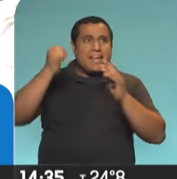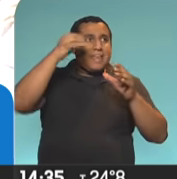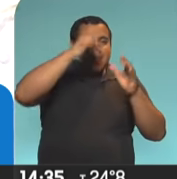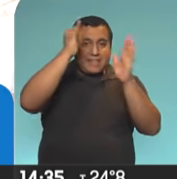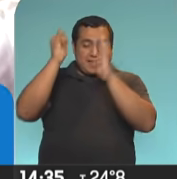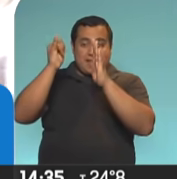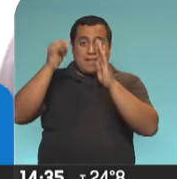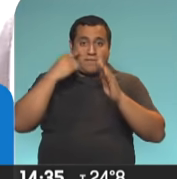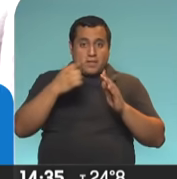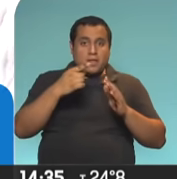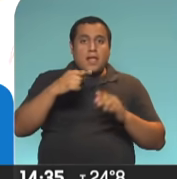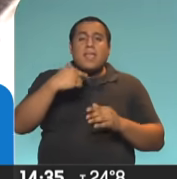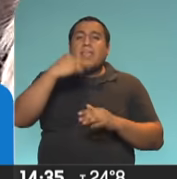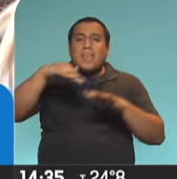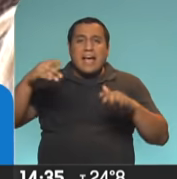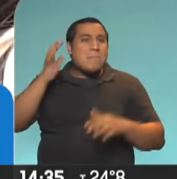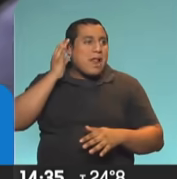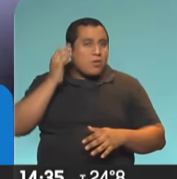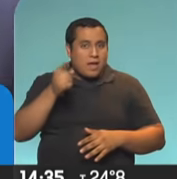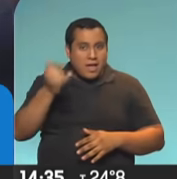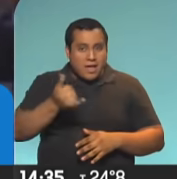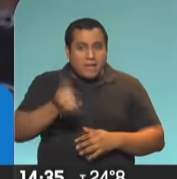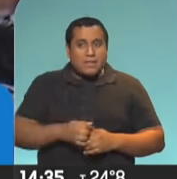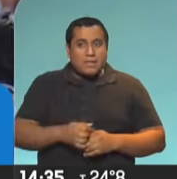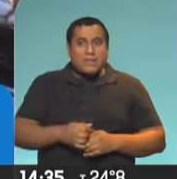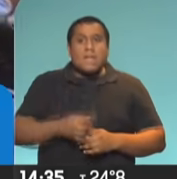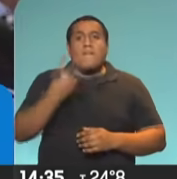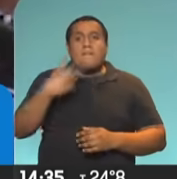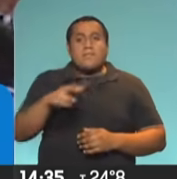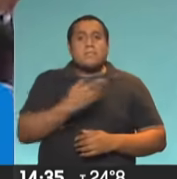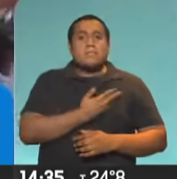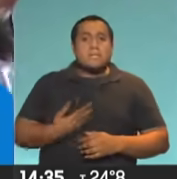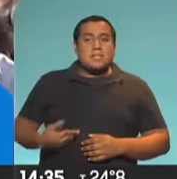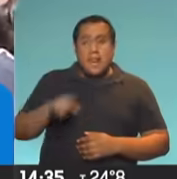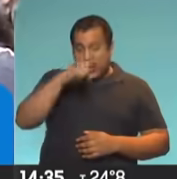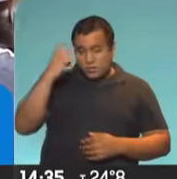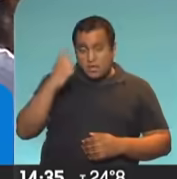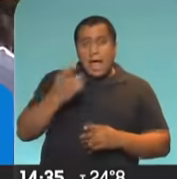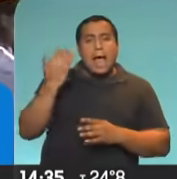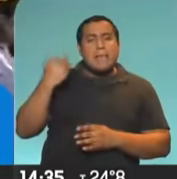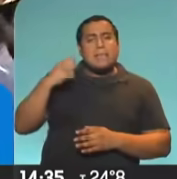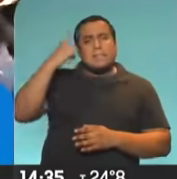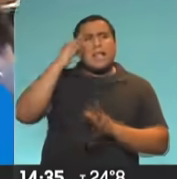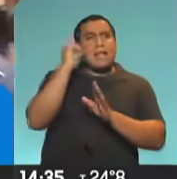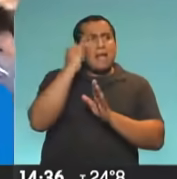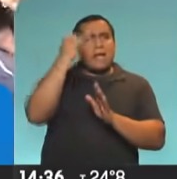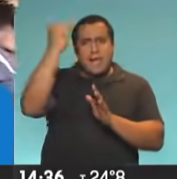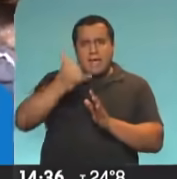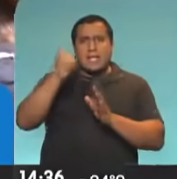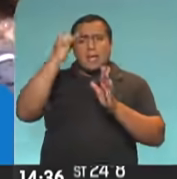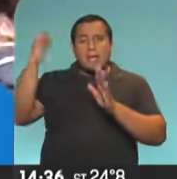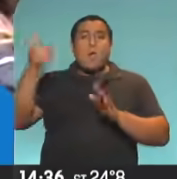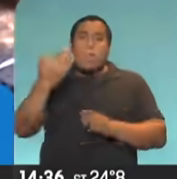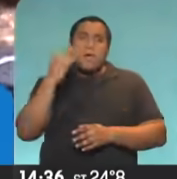la Capilla Ardiente. Ahí están las hijas también, junto con la vicepresidenta de la Nación. Se había dispuesto las cámaras que usted podía